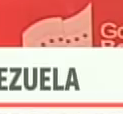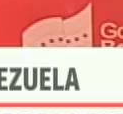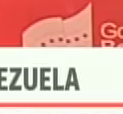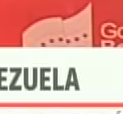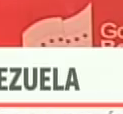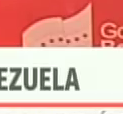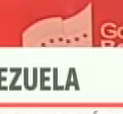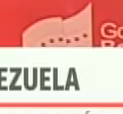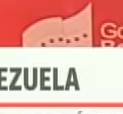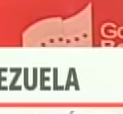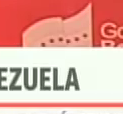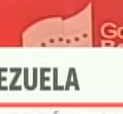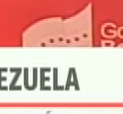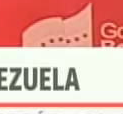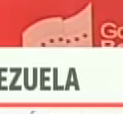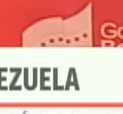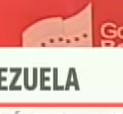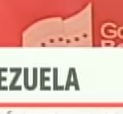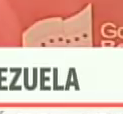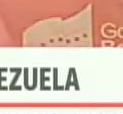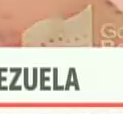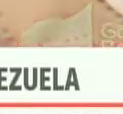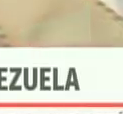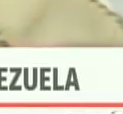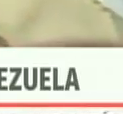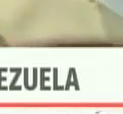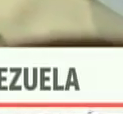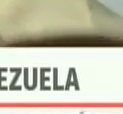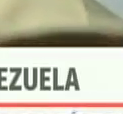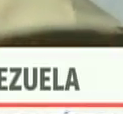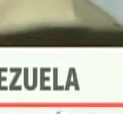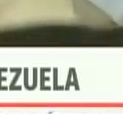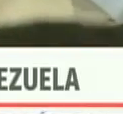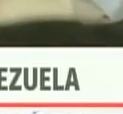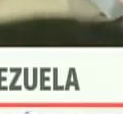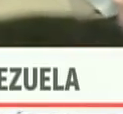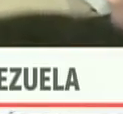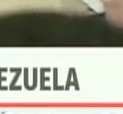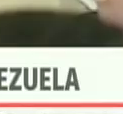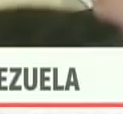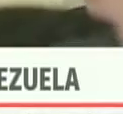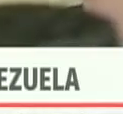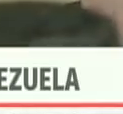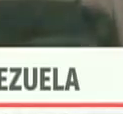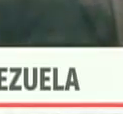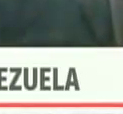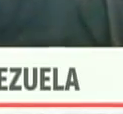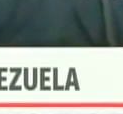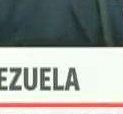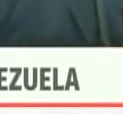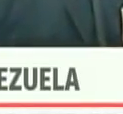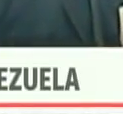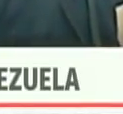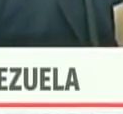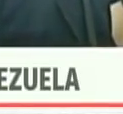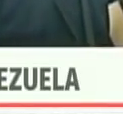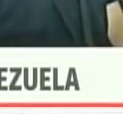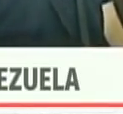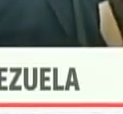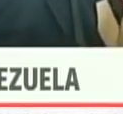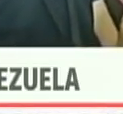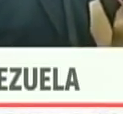la recuperación económica, el crecimiento económico, las prioridades en la batalla por el desarrollo del país.